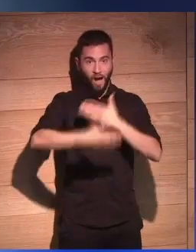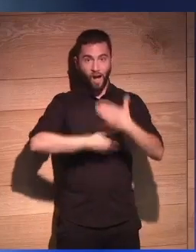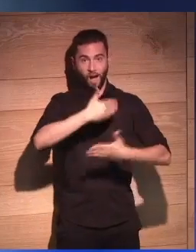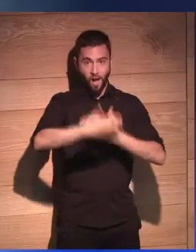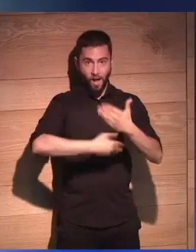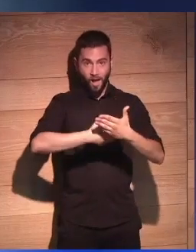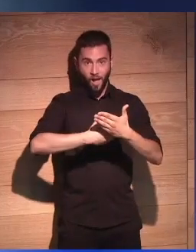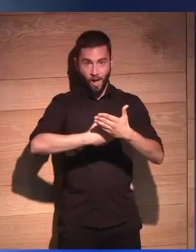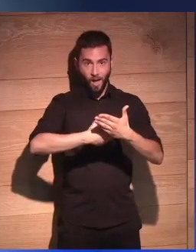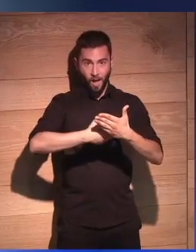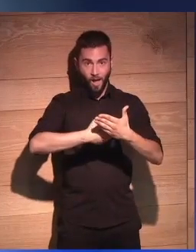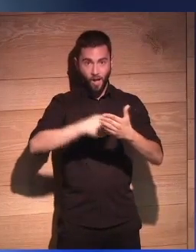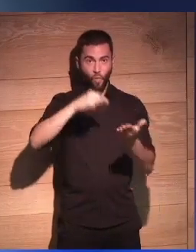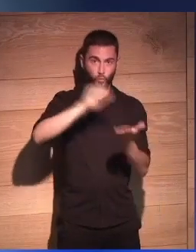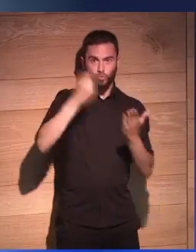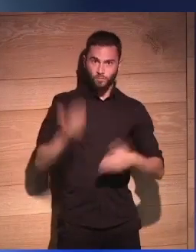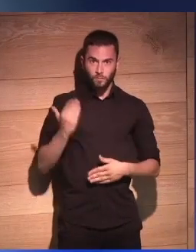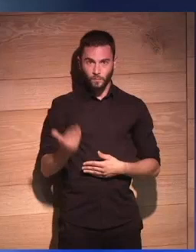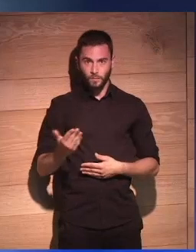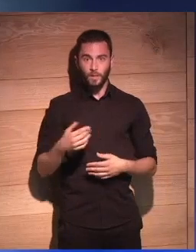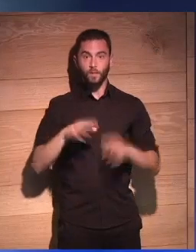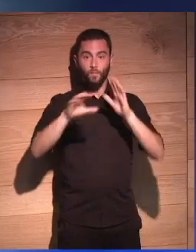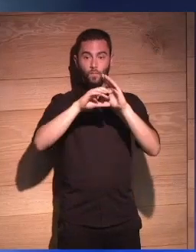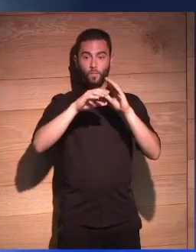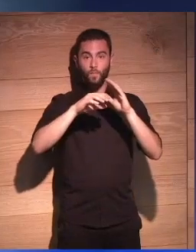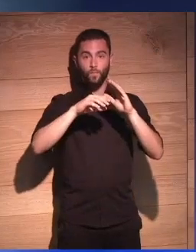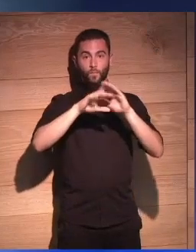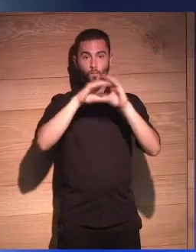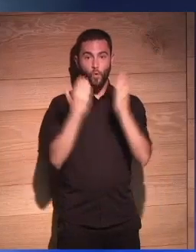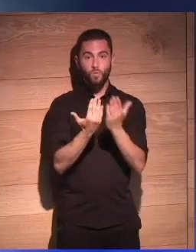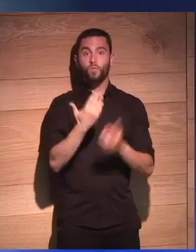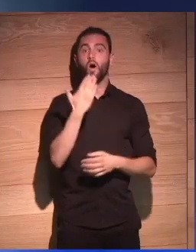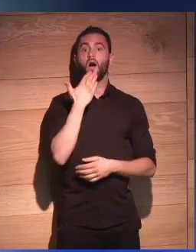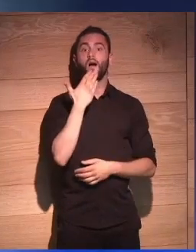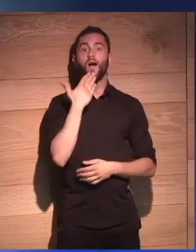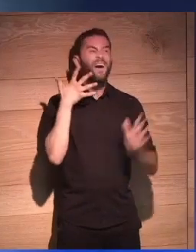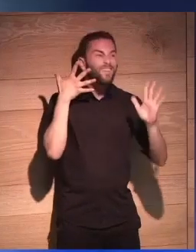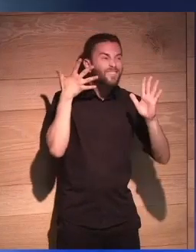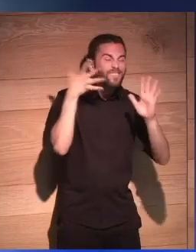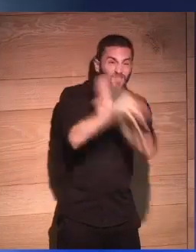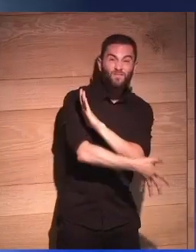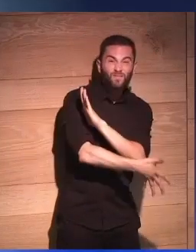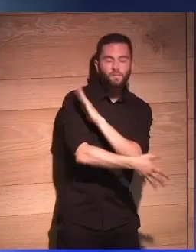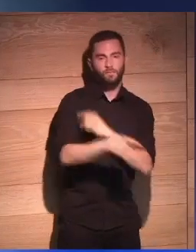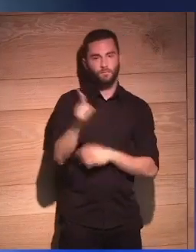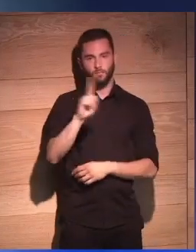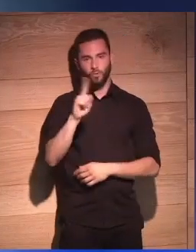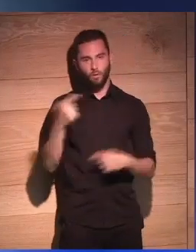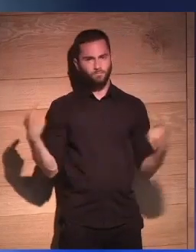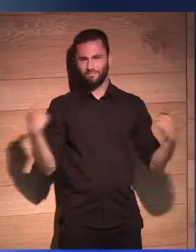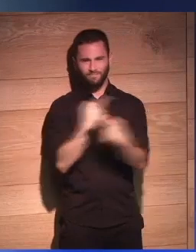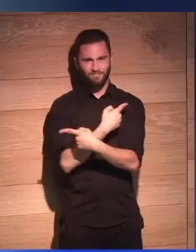creo que estamos avanzando, hacia un mundo en el cual la edad cronológica no te define hasta el último punto. Al contrario, lo